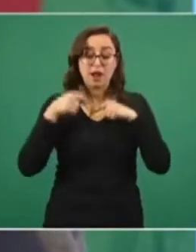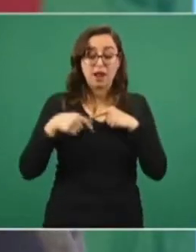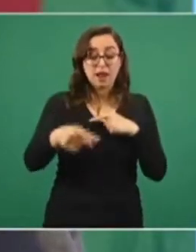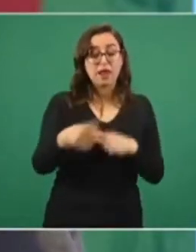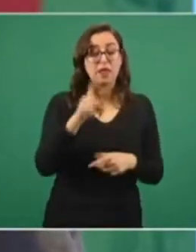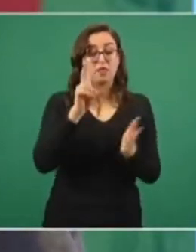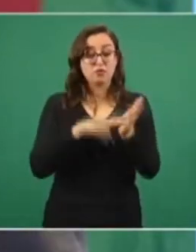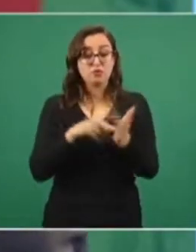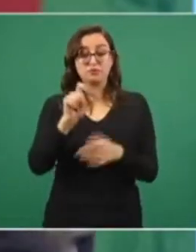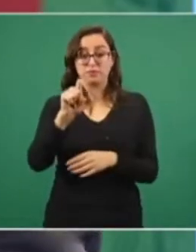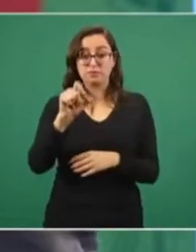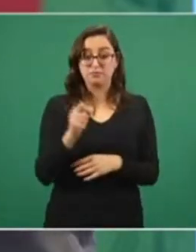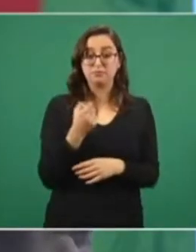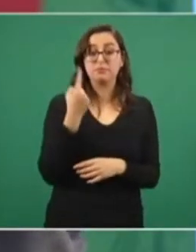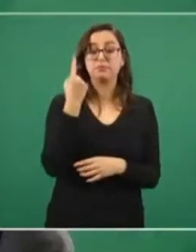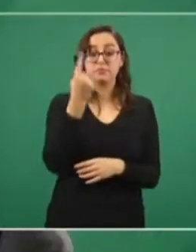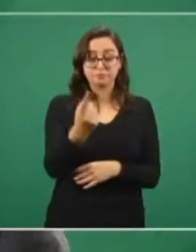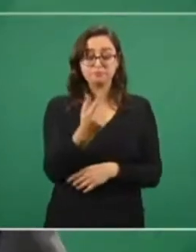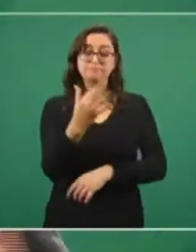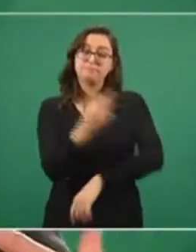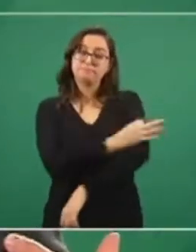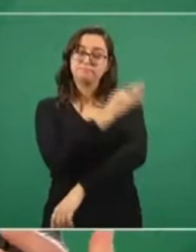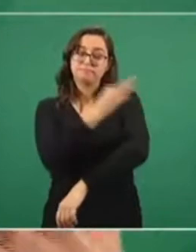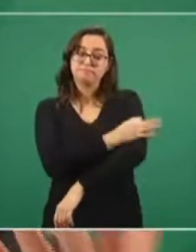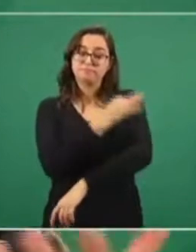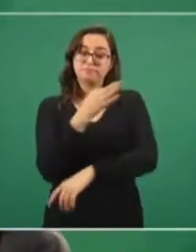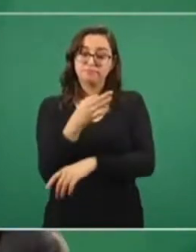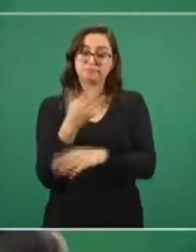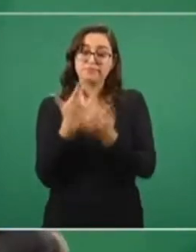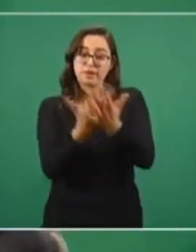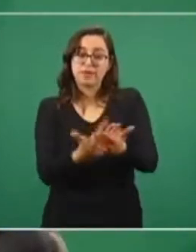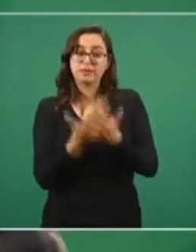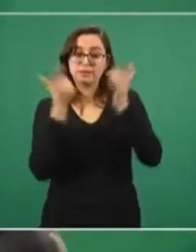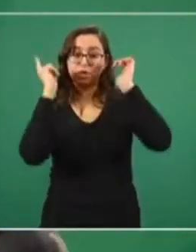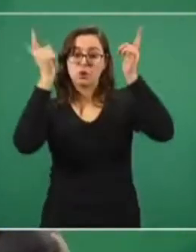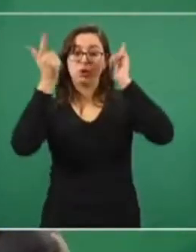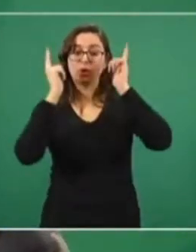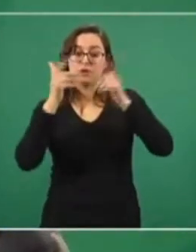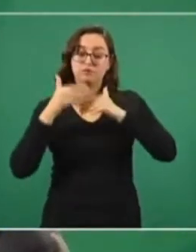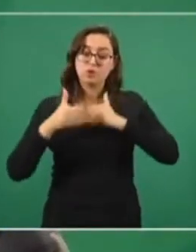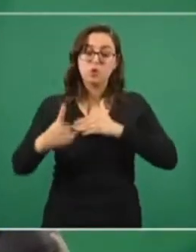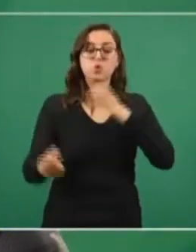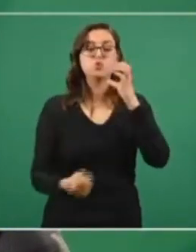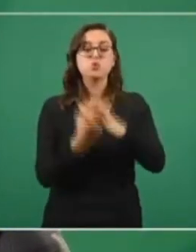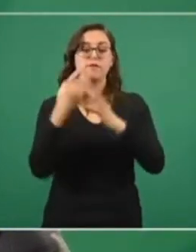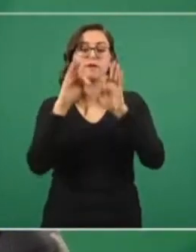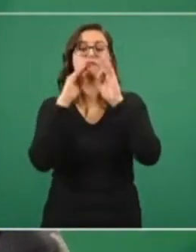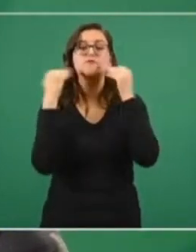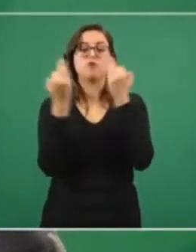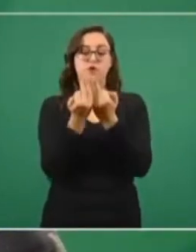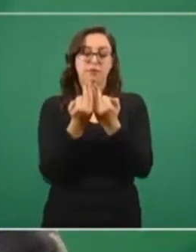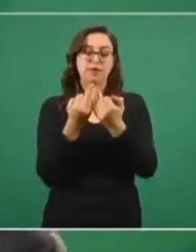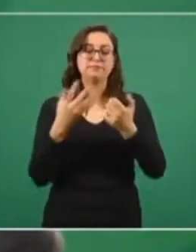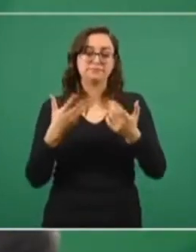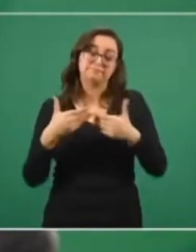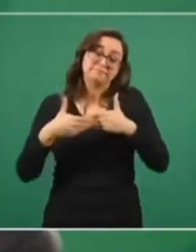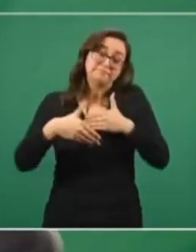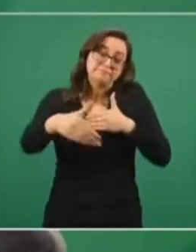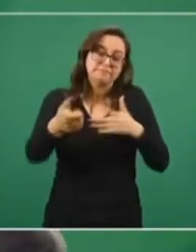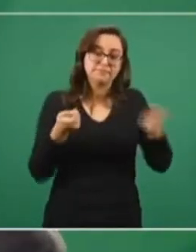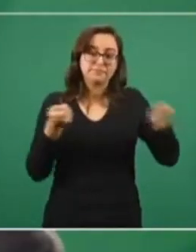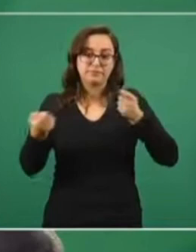2021 y en mucho gracias a las vacunas, logremos tener una nueva perspectiva de lo que será esta epidemia